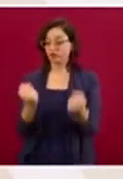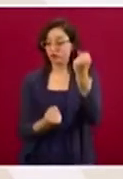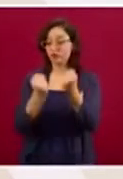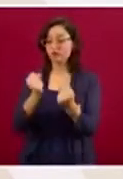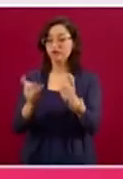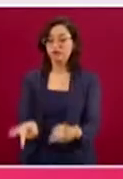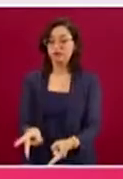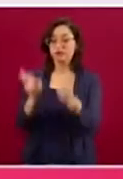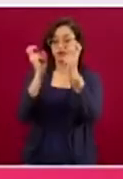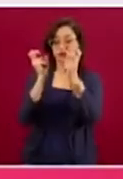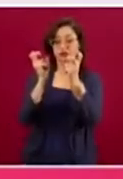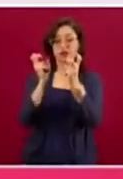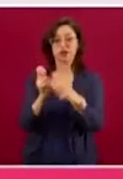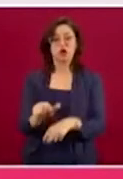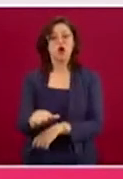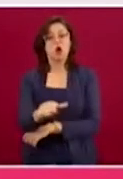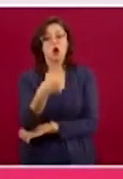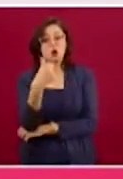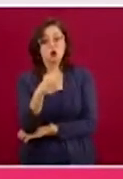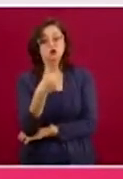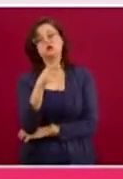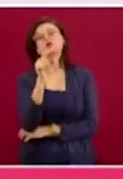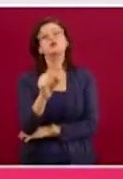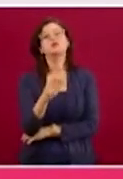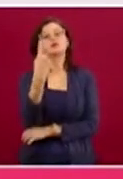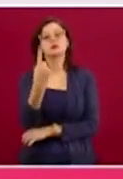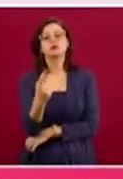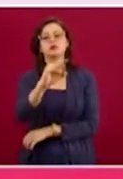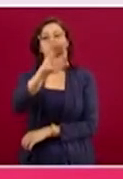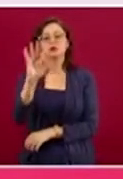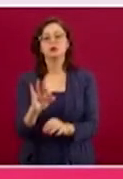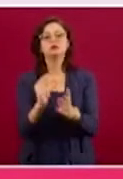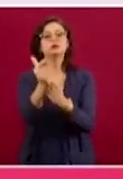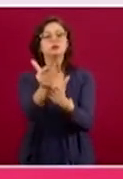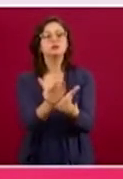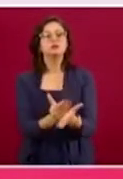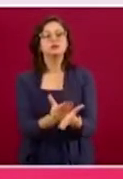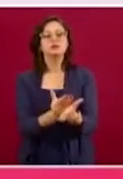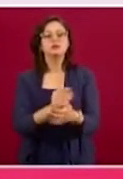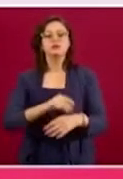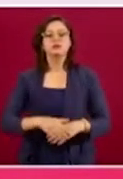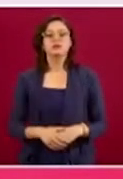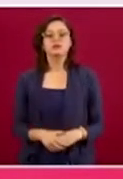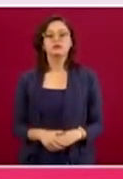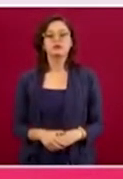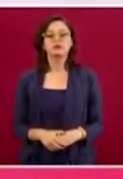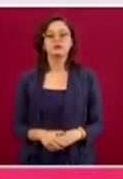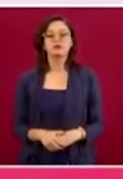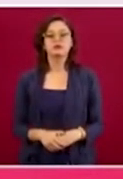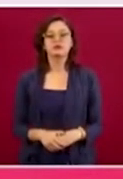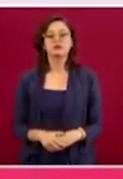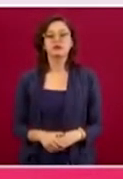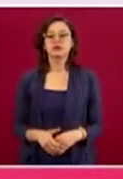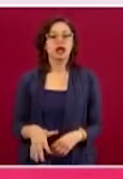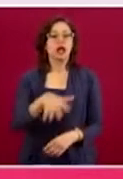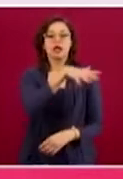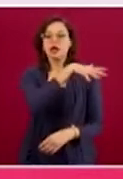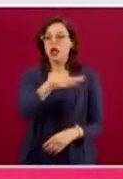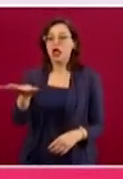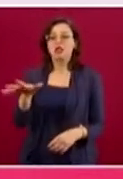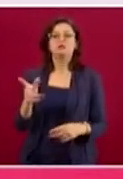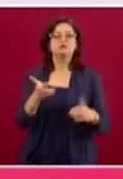vehículo en 11.1 por ciento y el robo en general